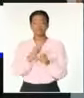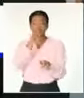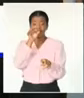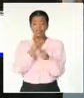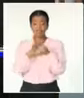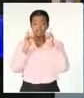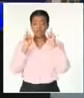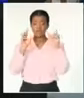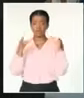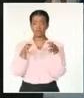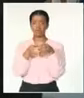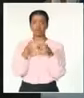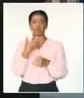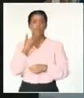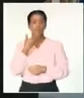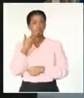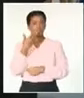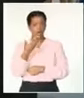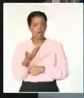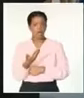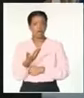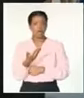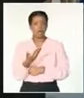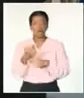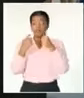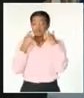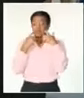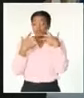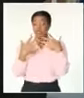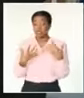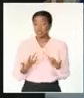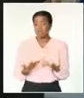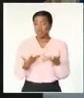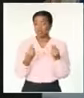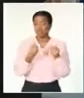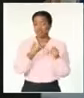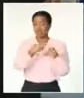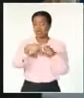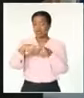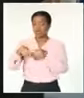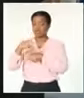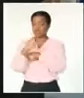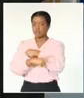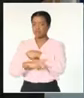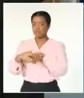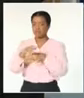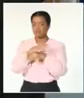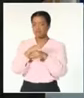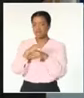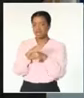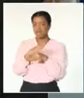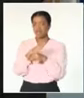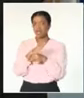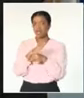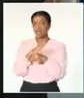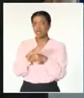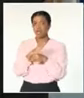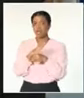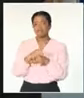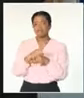incluso algo que es clave acá, que hay muchos productos de ciertos países que son originarios con nuestras materias